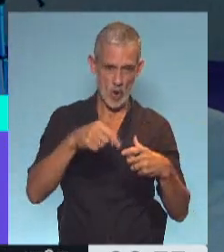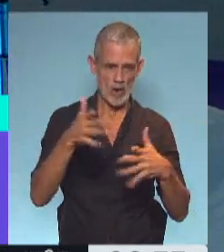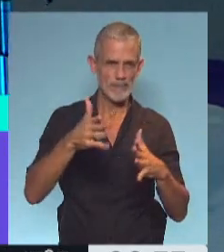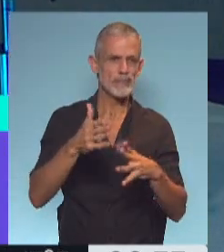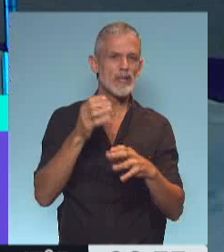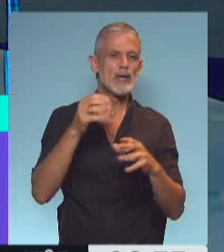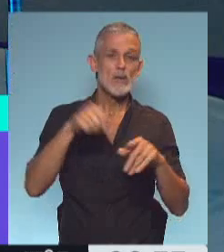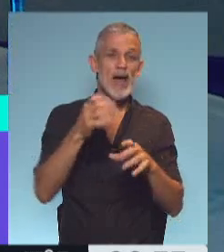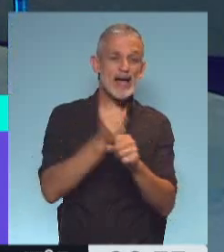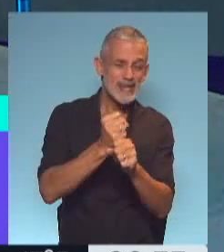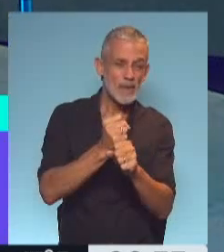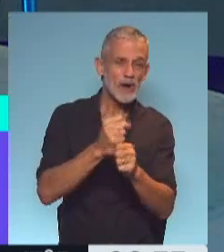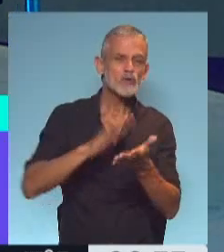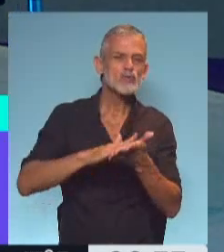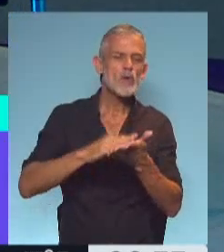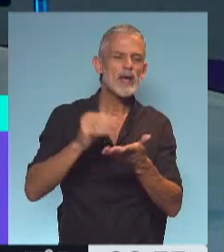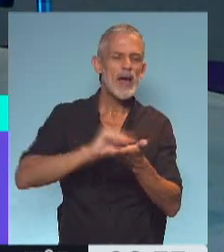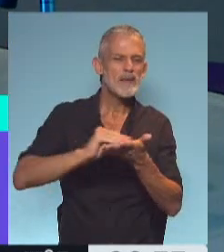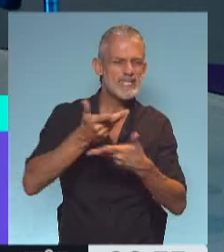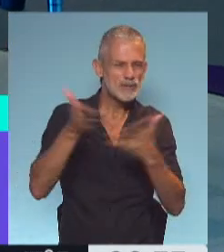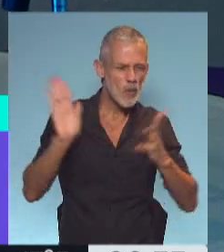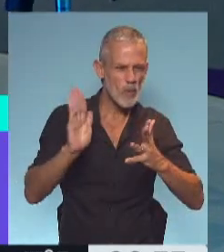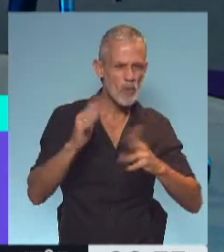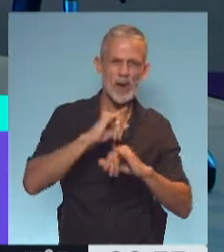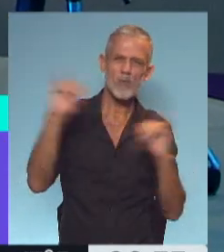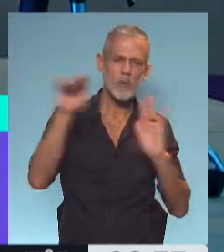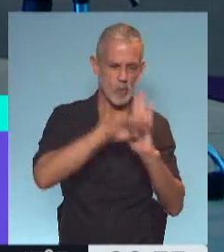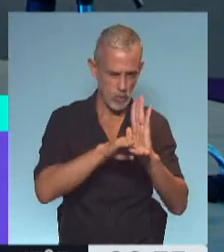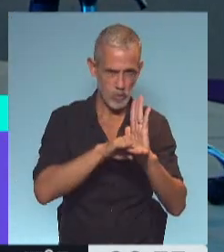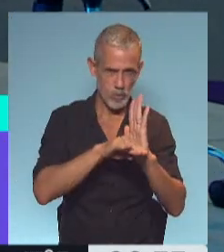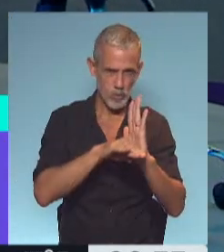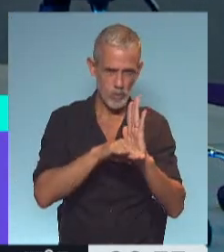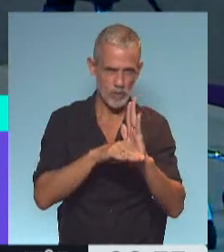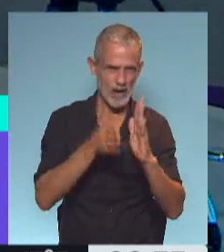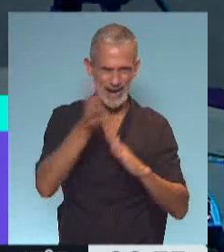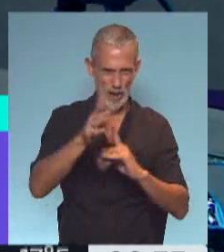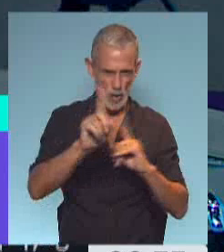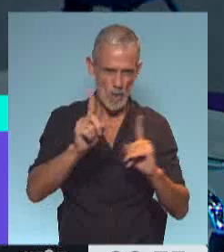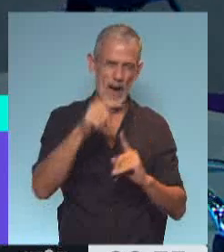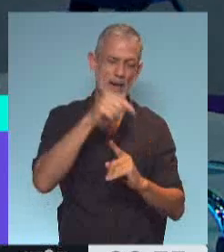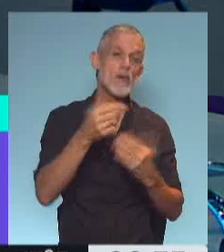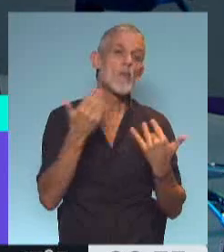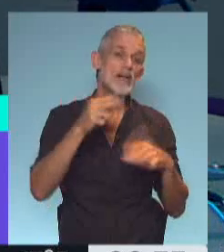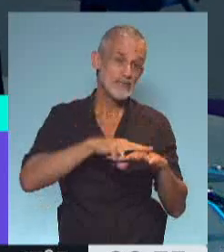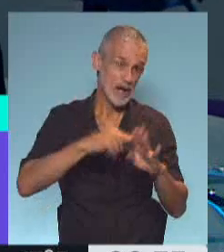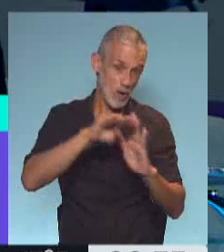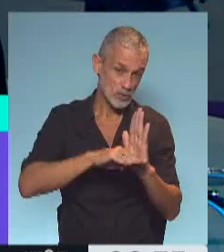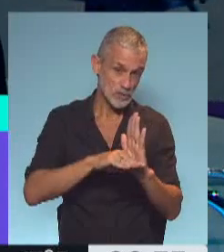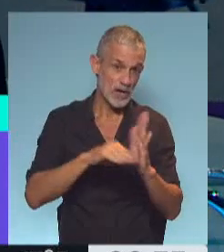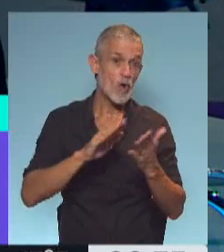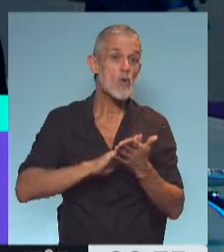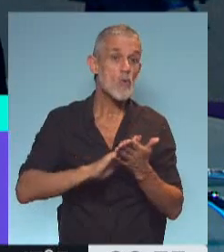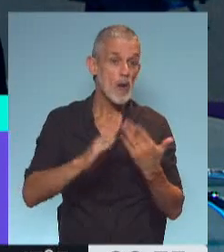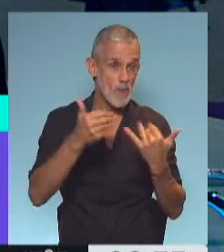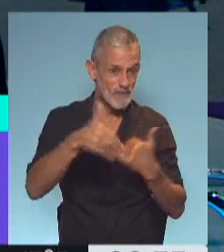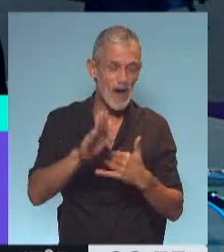trabajo para la administración pública. ¿Cabe la posibilidad de que se anuncien a consejo de ustedes nuevas restricciones de circulación? Y